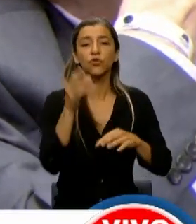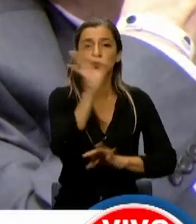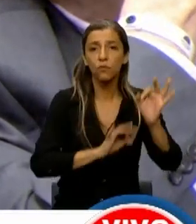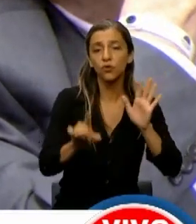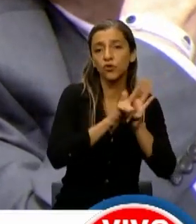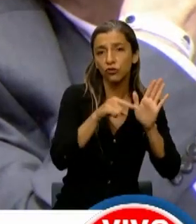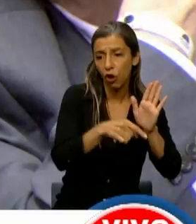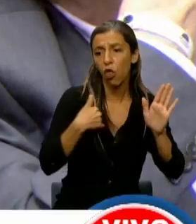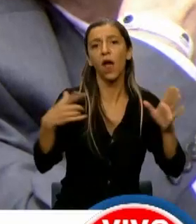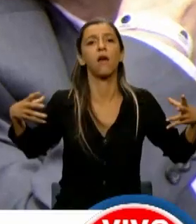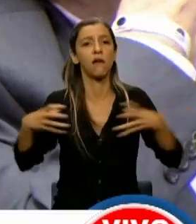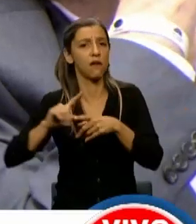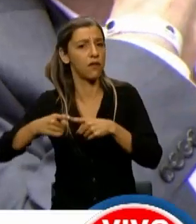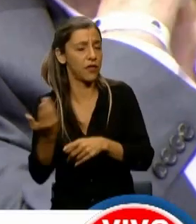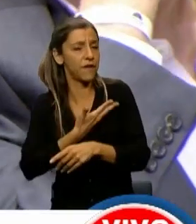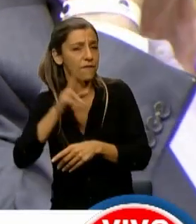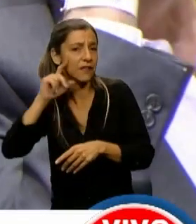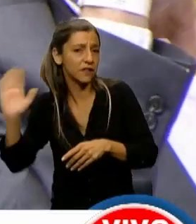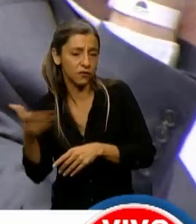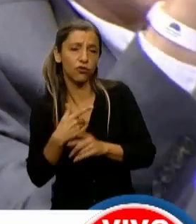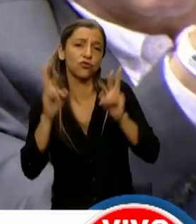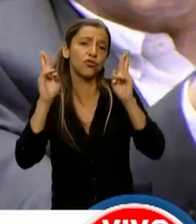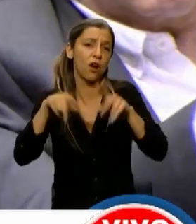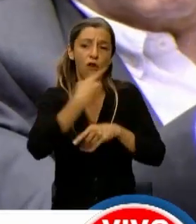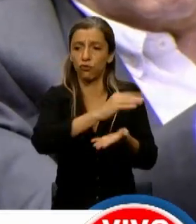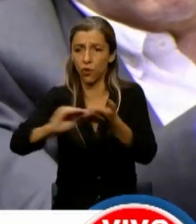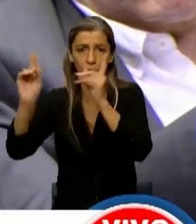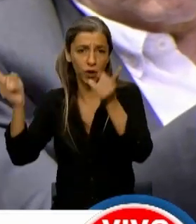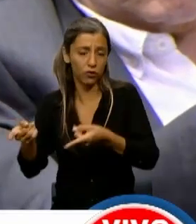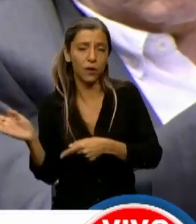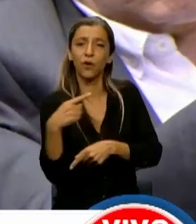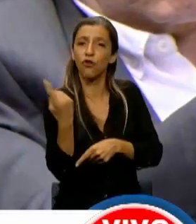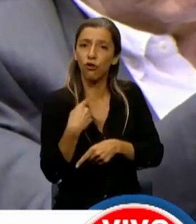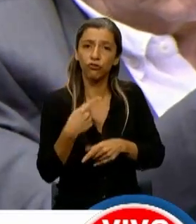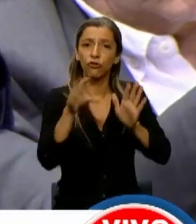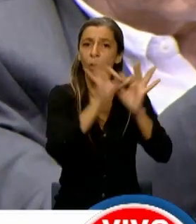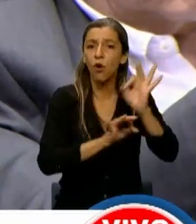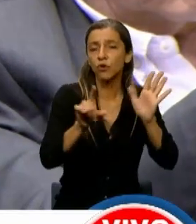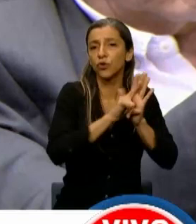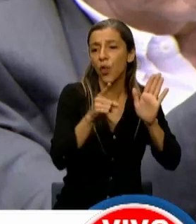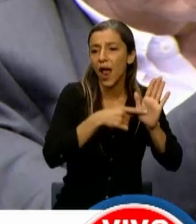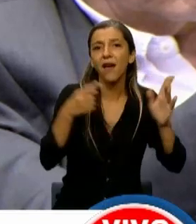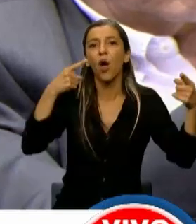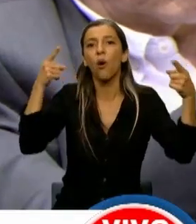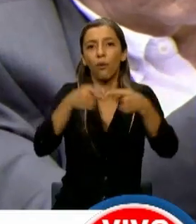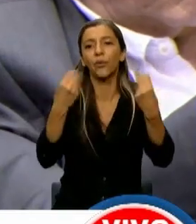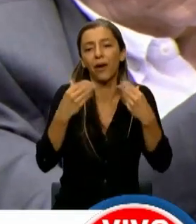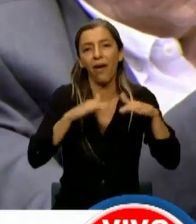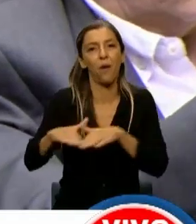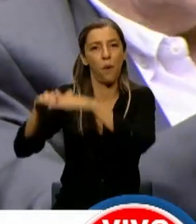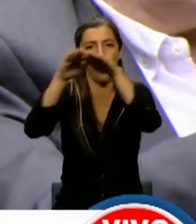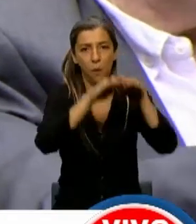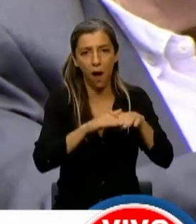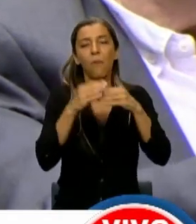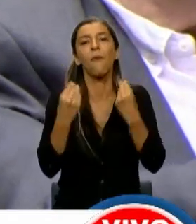de Todos y espero del resto de los diputados de esta Cámara, tiende a equilibrar estas cuestiones y tiende a